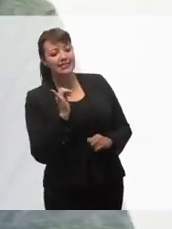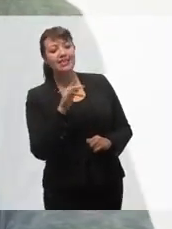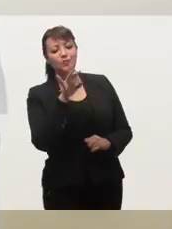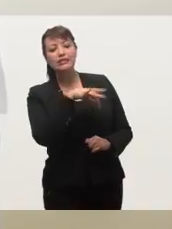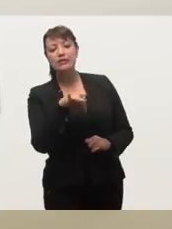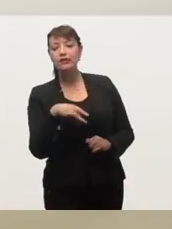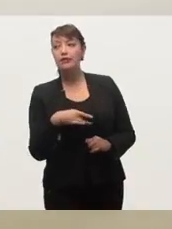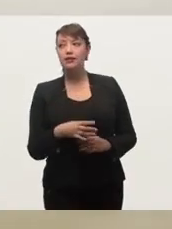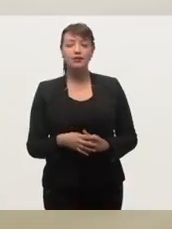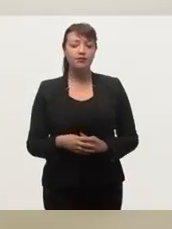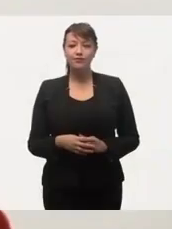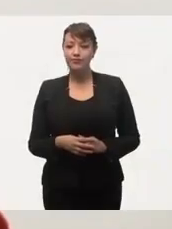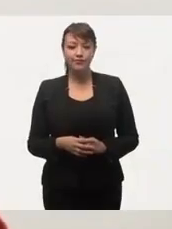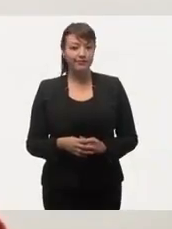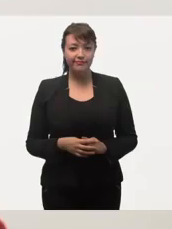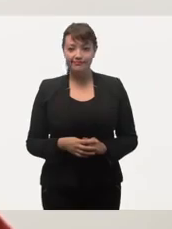sí, pues sí sabía.